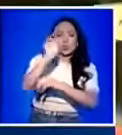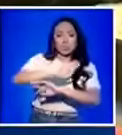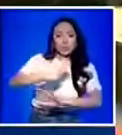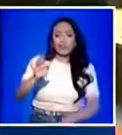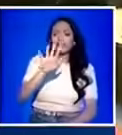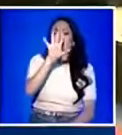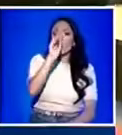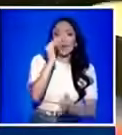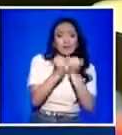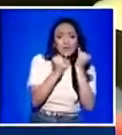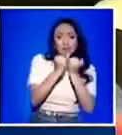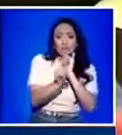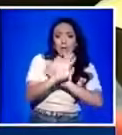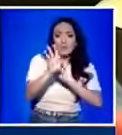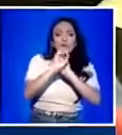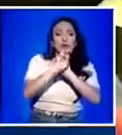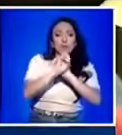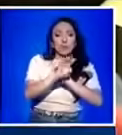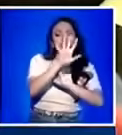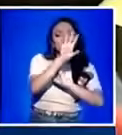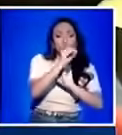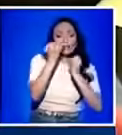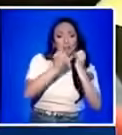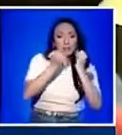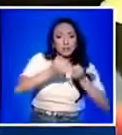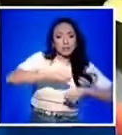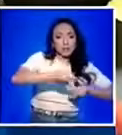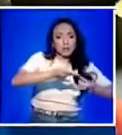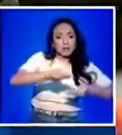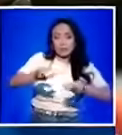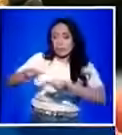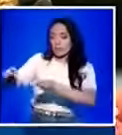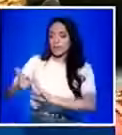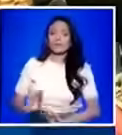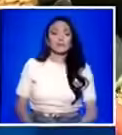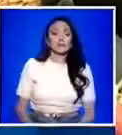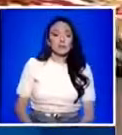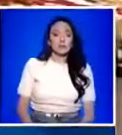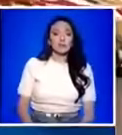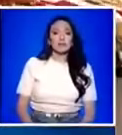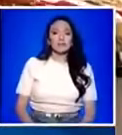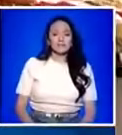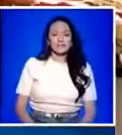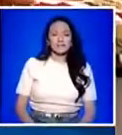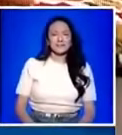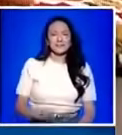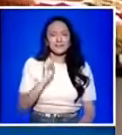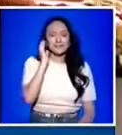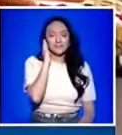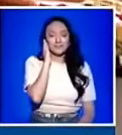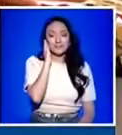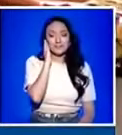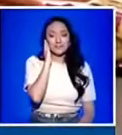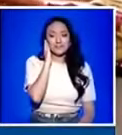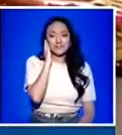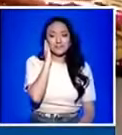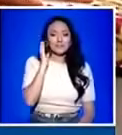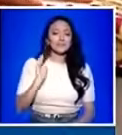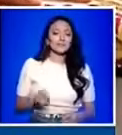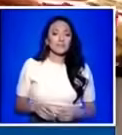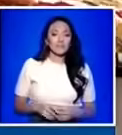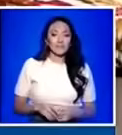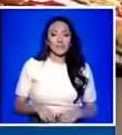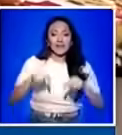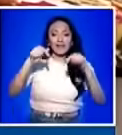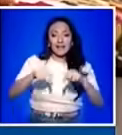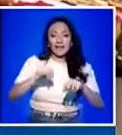okay. centavitos vamos a promocionar y vamos a dar a todo, ahora, al alcance de todo bolsillo. ¿Cuántos granos se le pone no a la fanesca? Aquí nadie va a dejar de comer fanesca